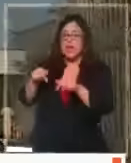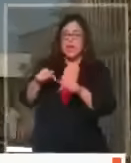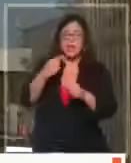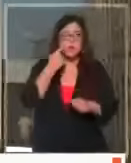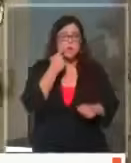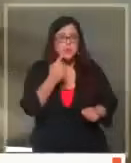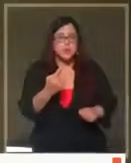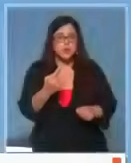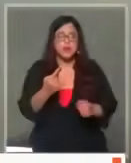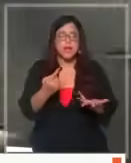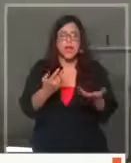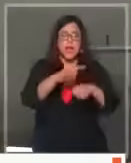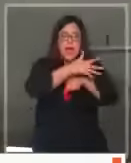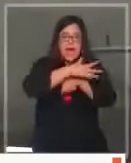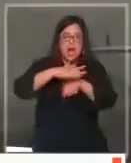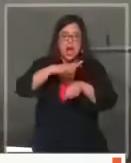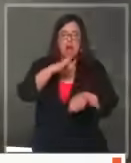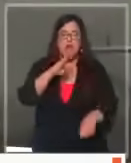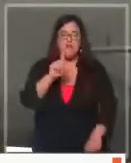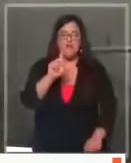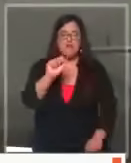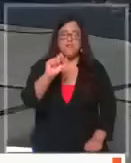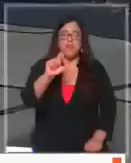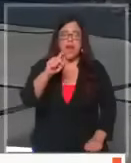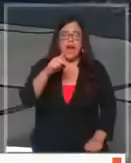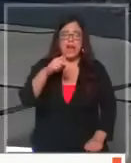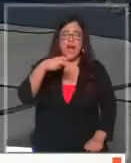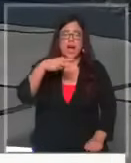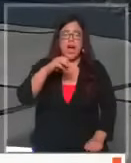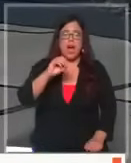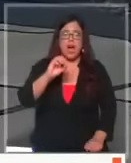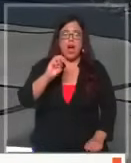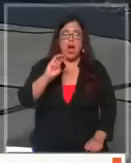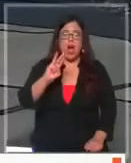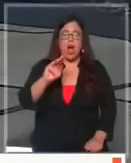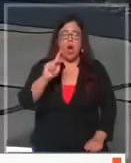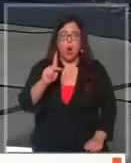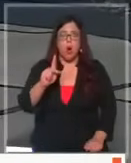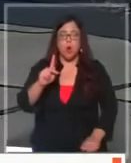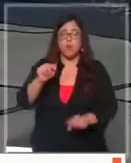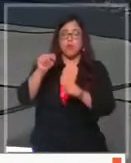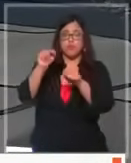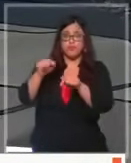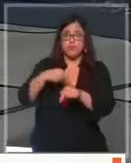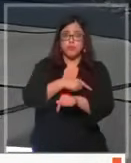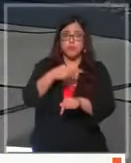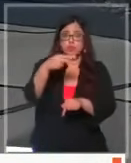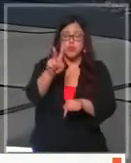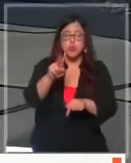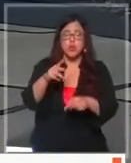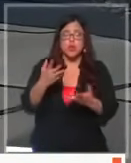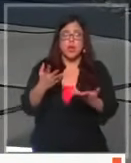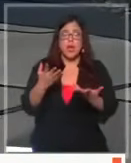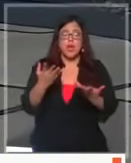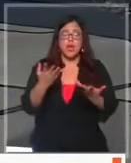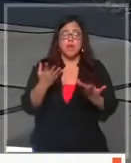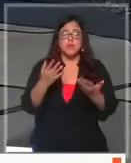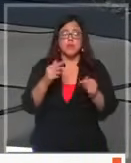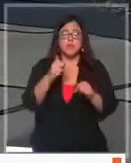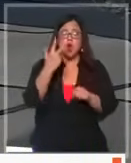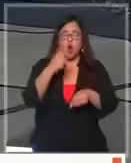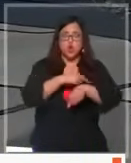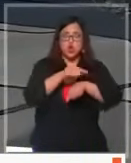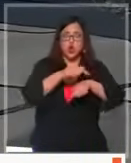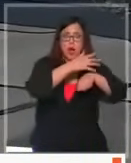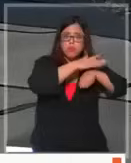al famoso Black Hawk. En el MH-60M, o también conocido como Black Hawk, que tiene una autonomía de vuelo de 8 horas